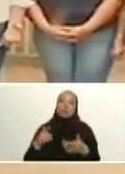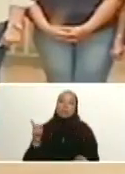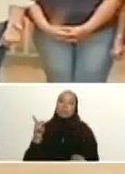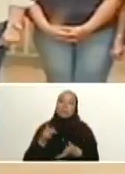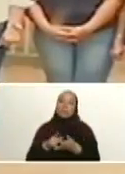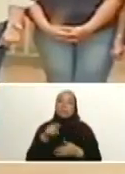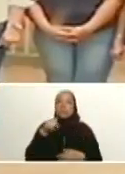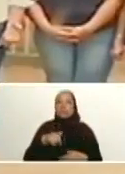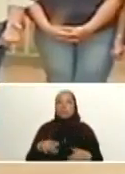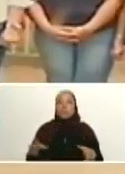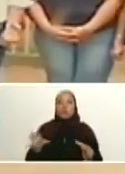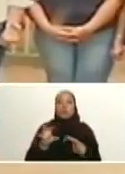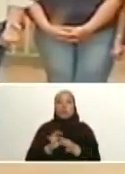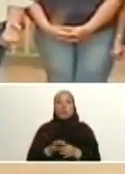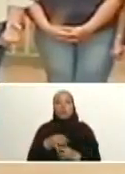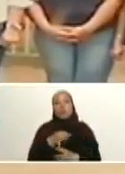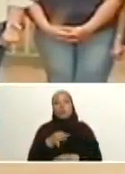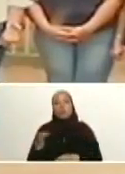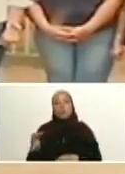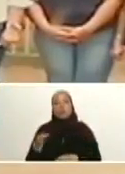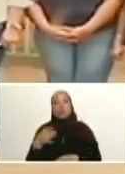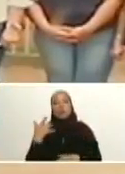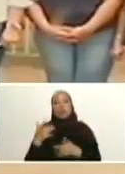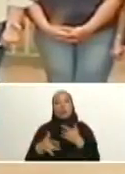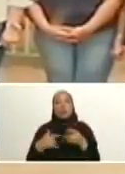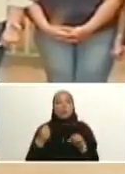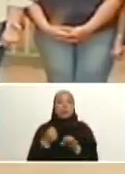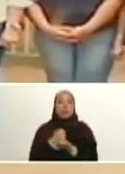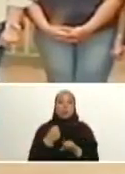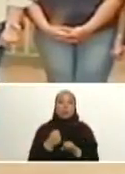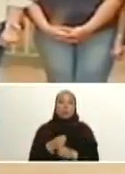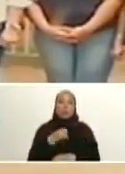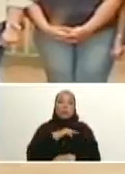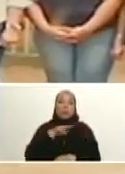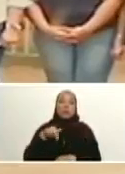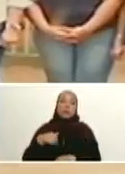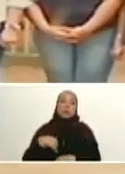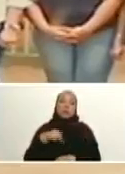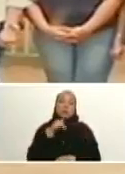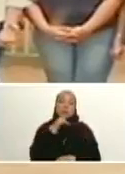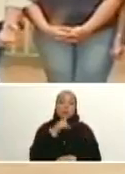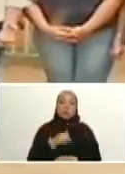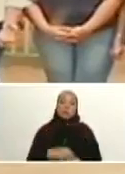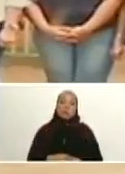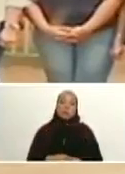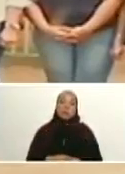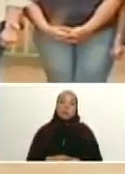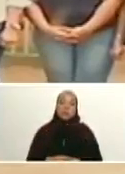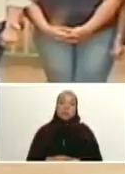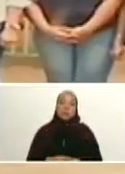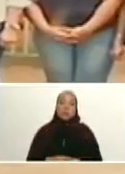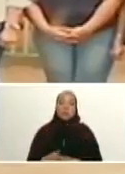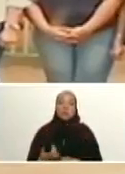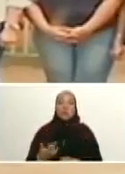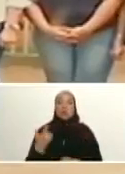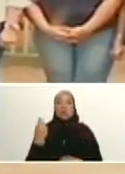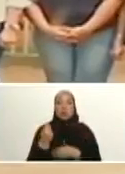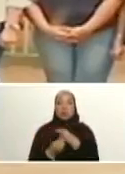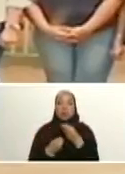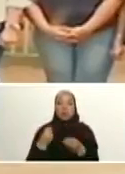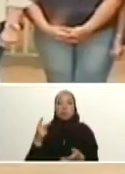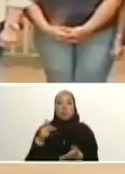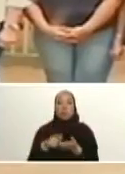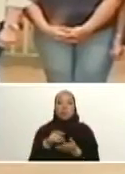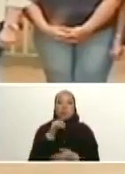Aquí, unidos, pues, en perfecta unión cívico-militar con nuestro general Pedro González, nuevo jefe de la SODI, con la magíster